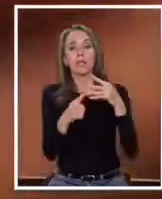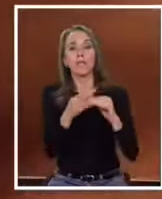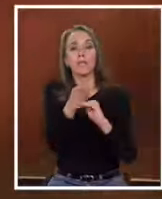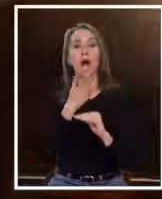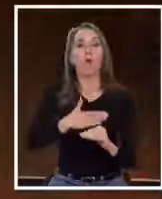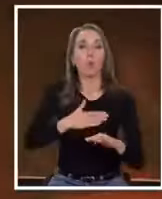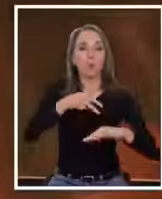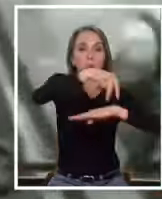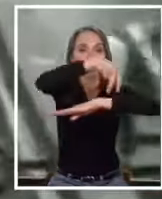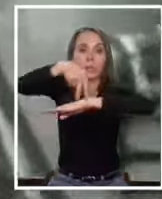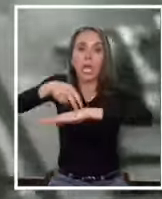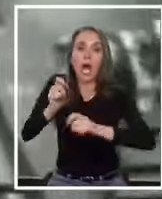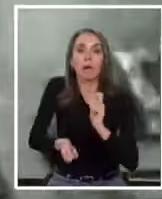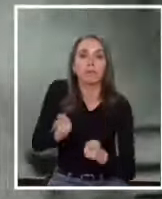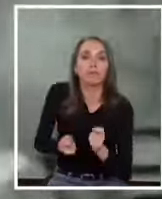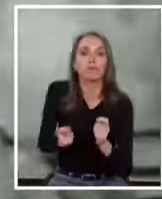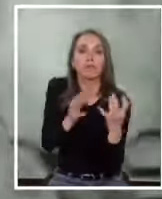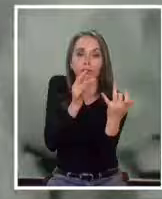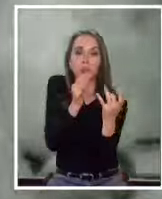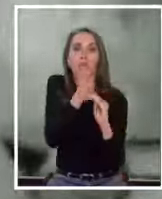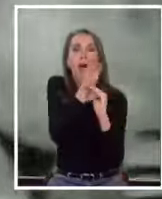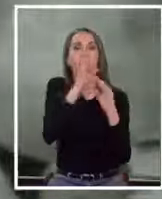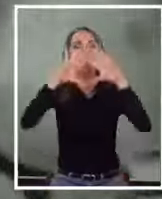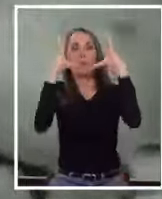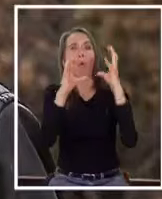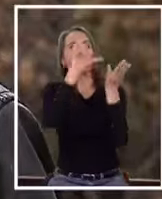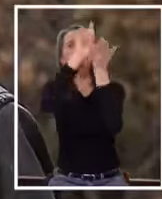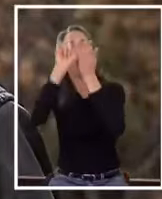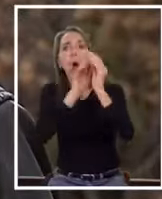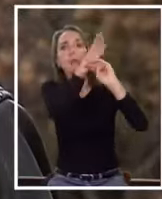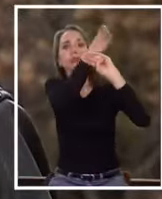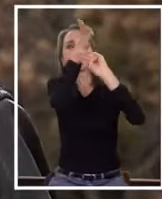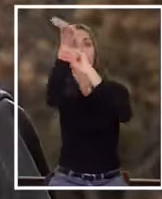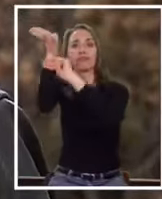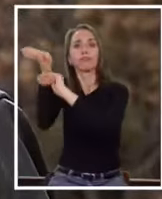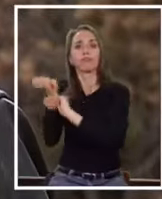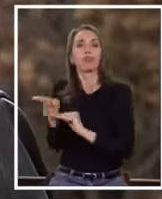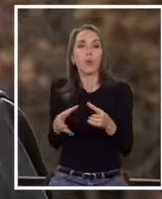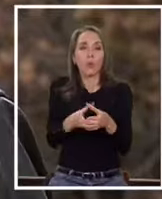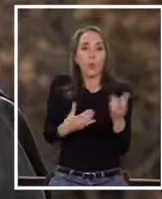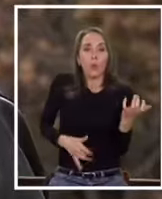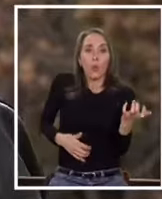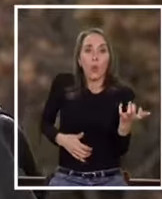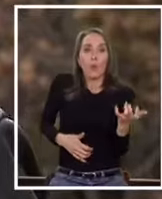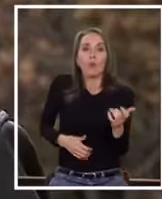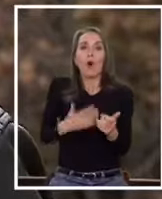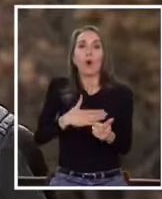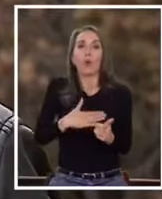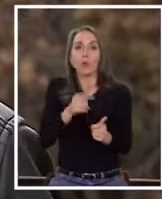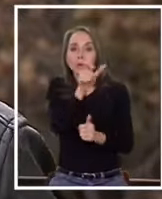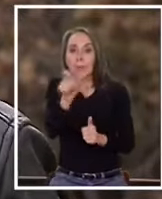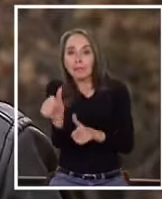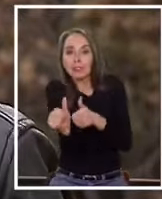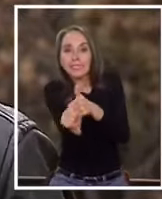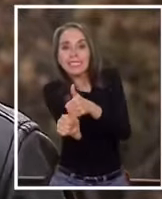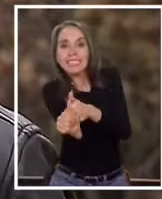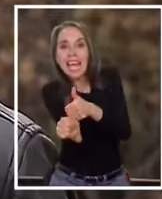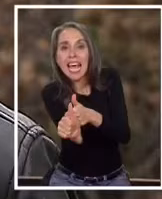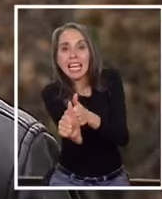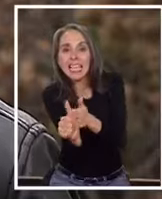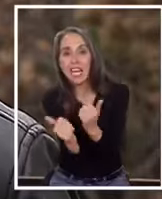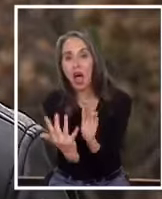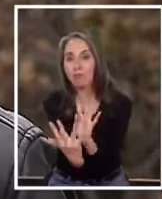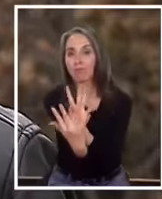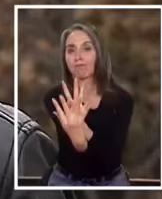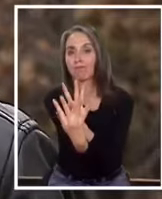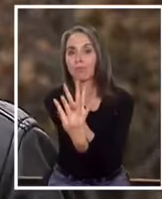vivo, se presentan en muchos lugares. Son bandas como muy cercanas al público y